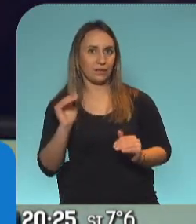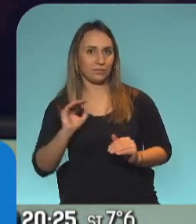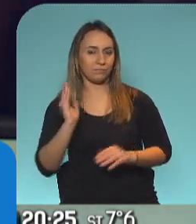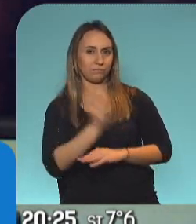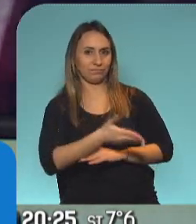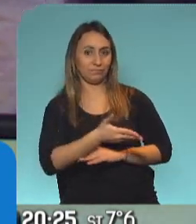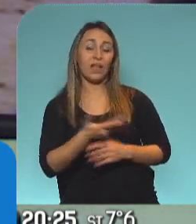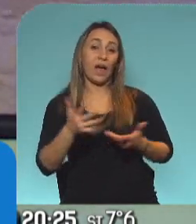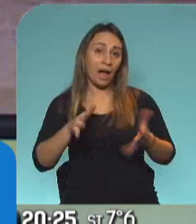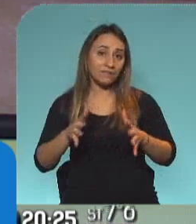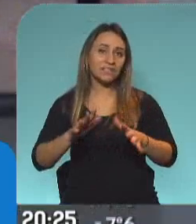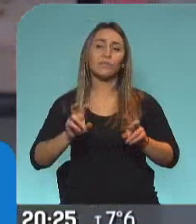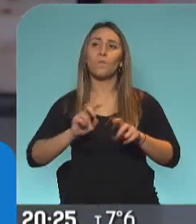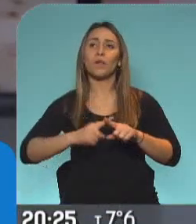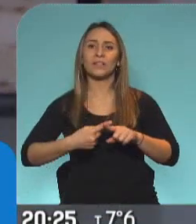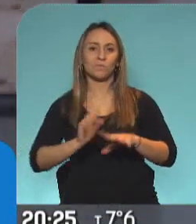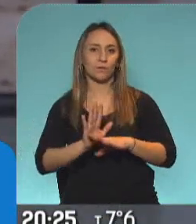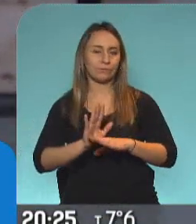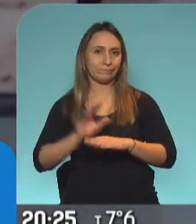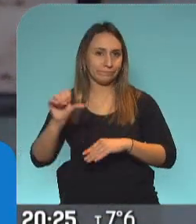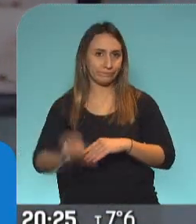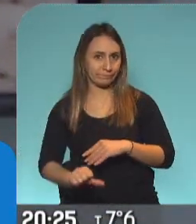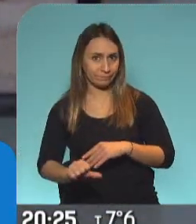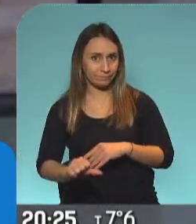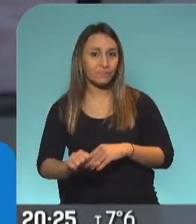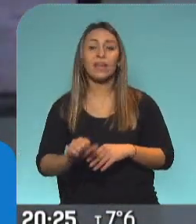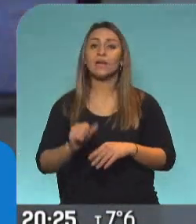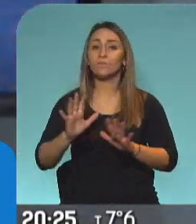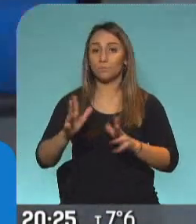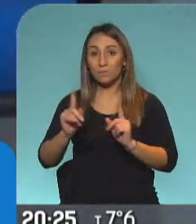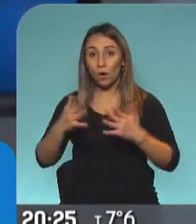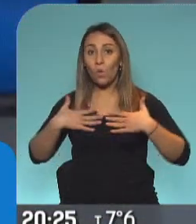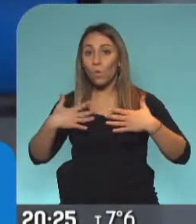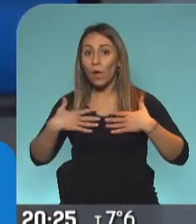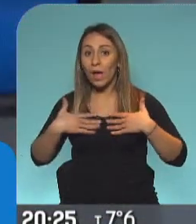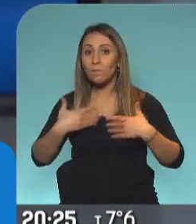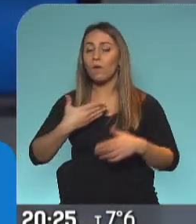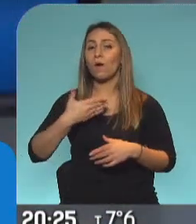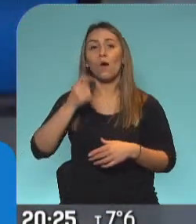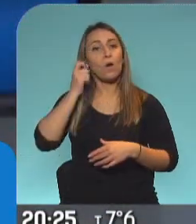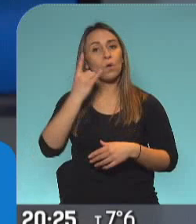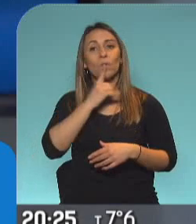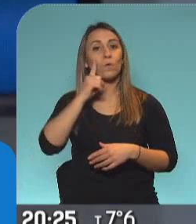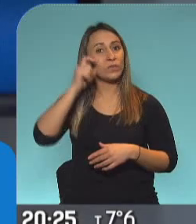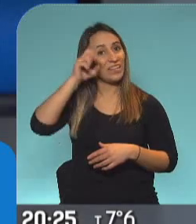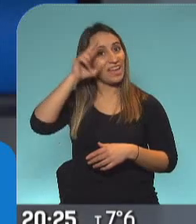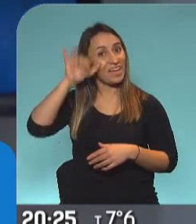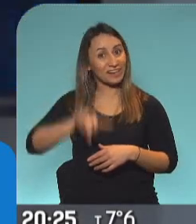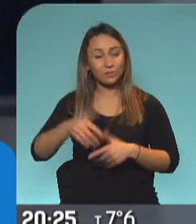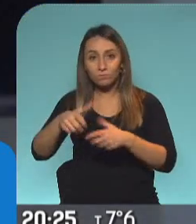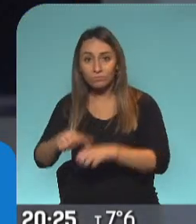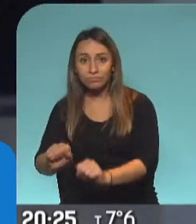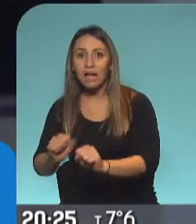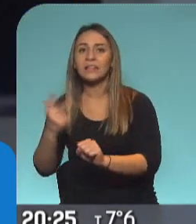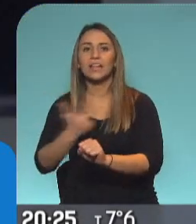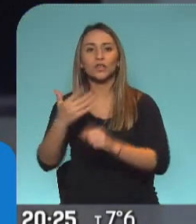política puede ser contraproducente. Sí, recordemos que 3 horas después de que encuentran el cuerpo ya estaba publicado el comunicado, es decir, ya estaba hecho más o menos antes de